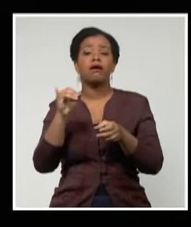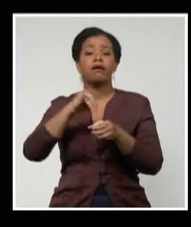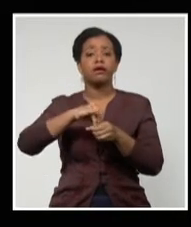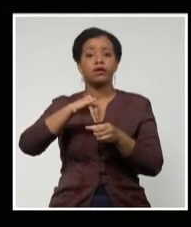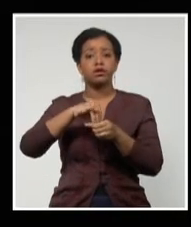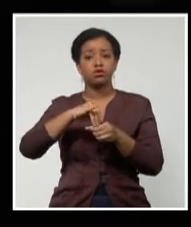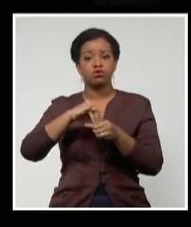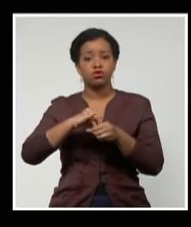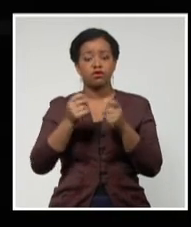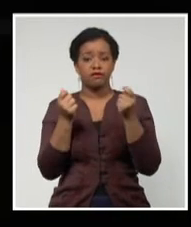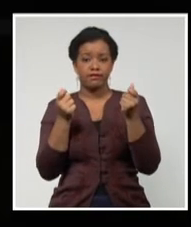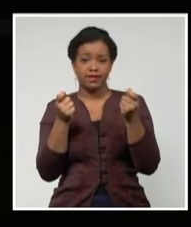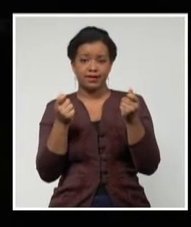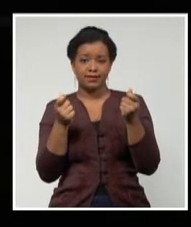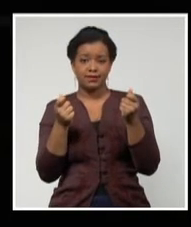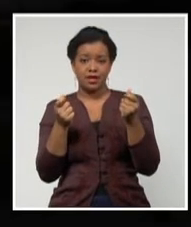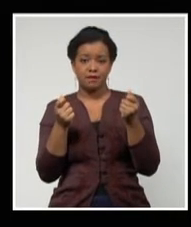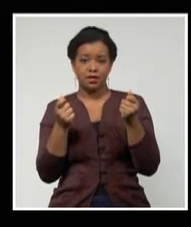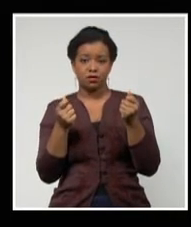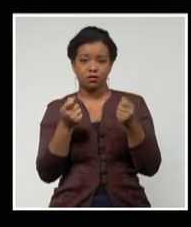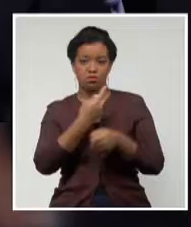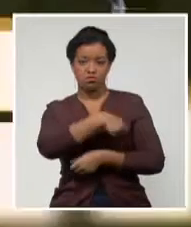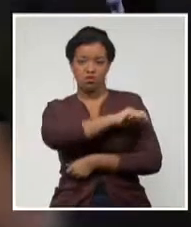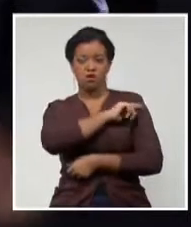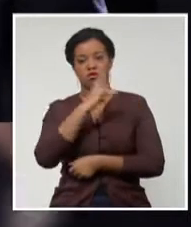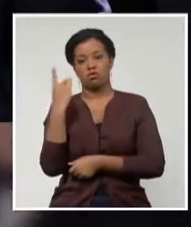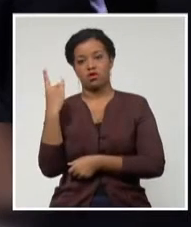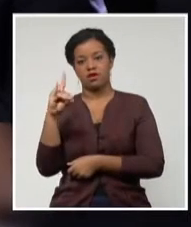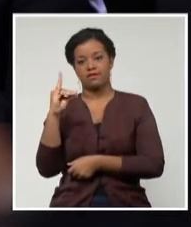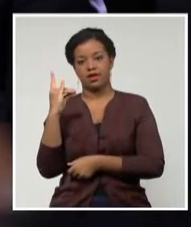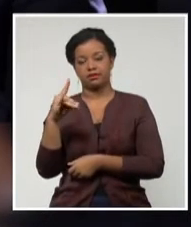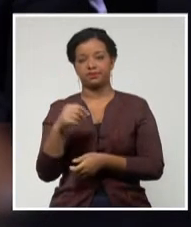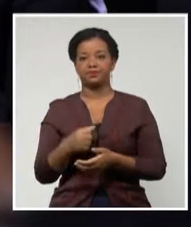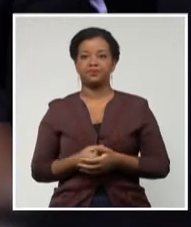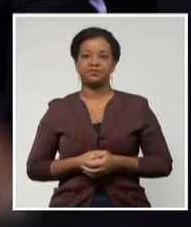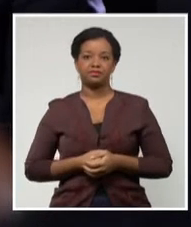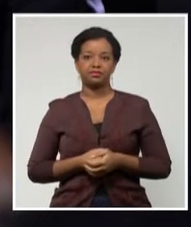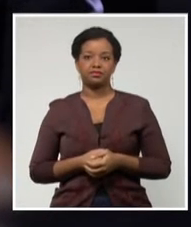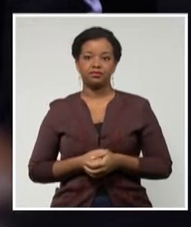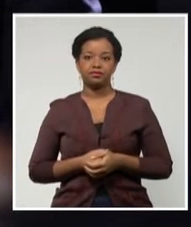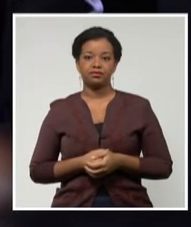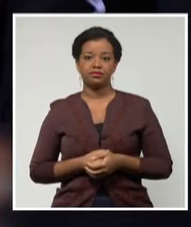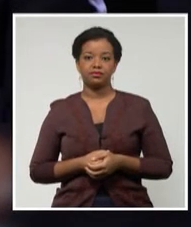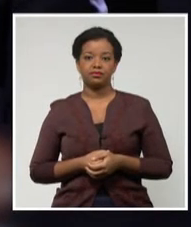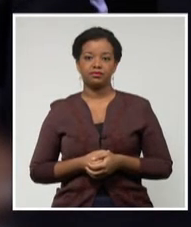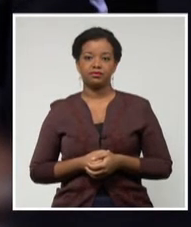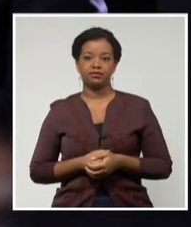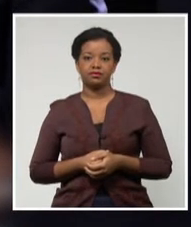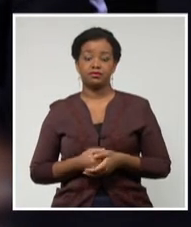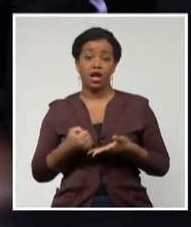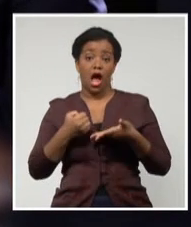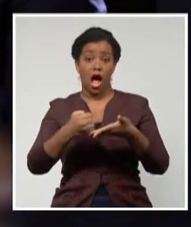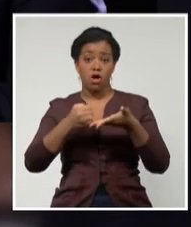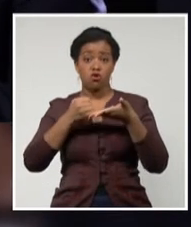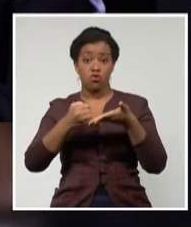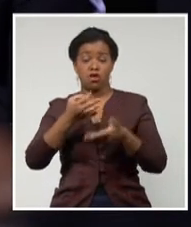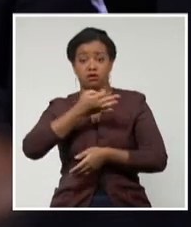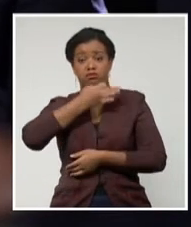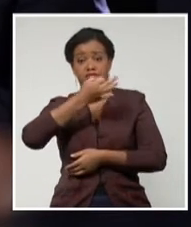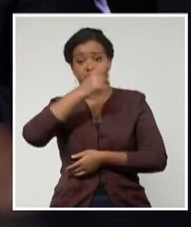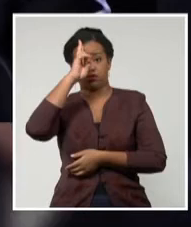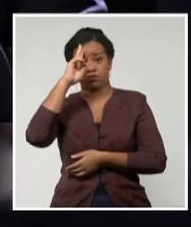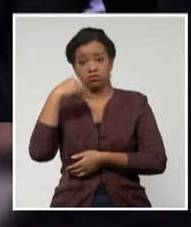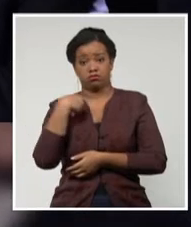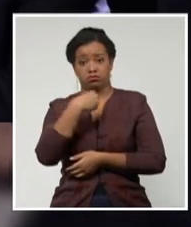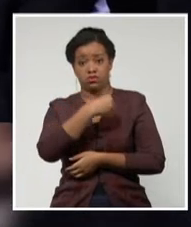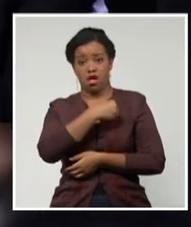y financiamiento del pueblo de Bolivia. La cooperación médica cubana en Bolivia, como explicó el gobierno cubano, era una